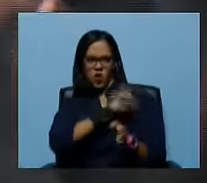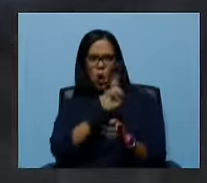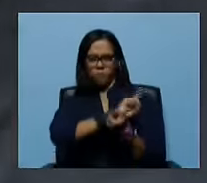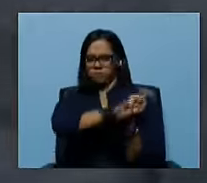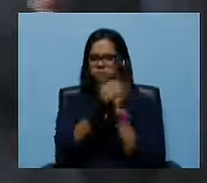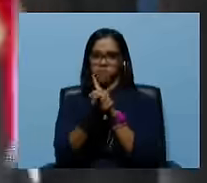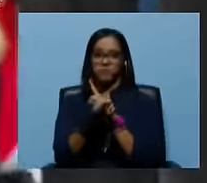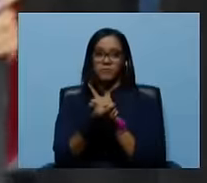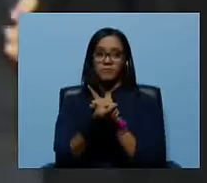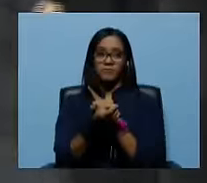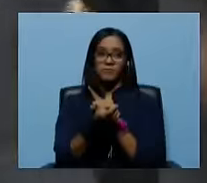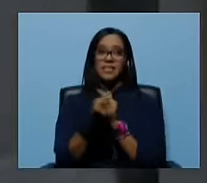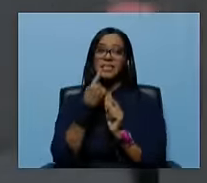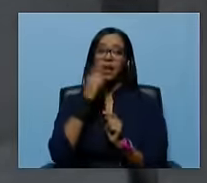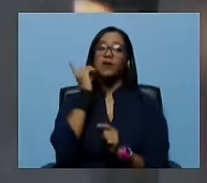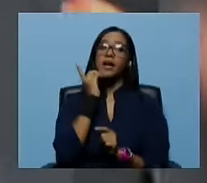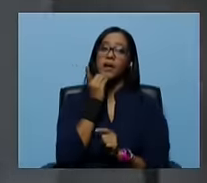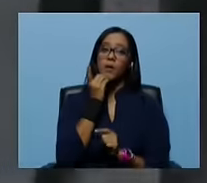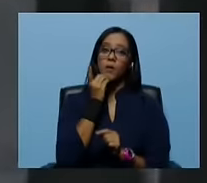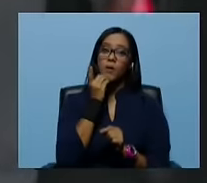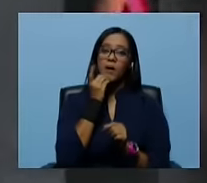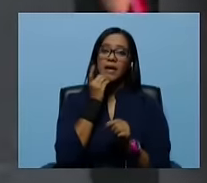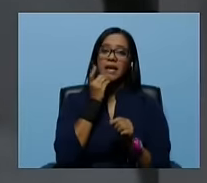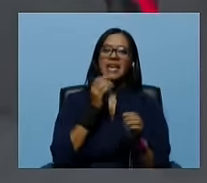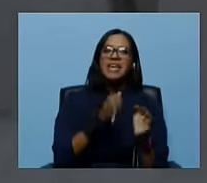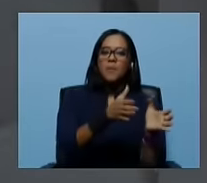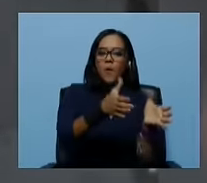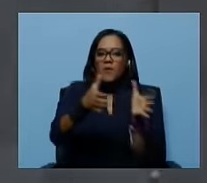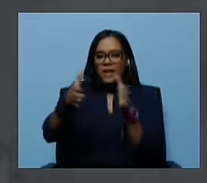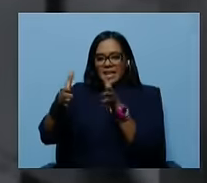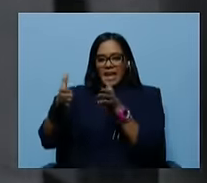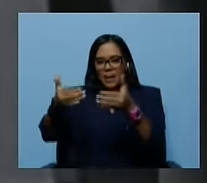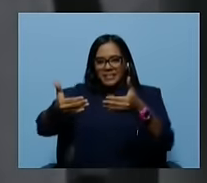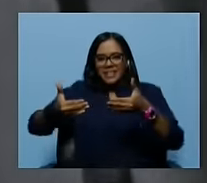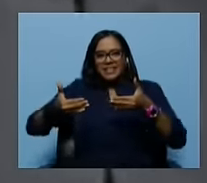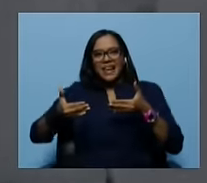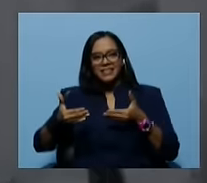dijo Darío. Y movió la tarima hacia atrás, mira.